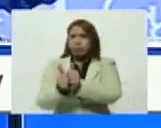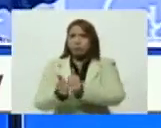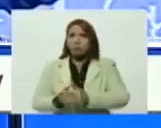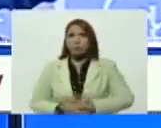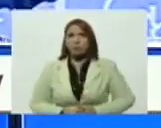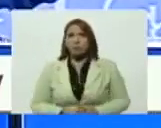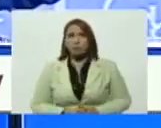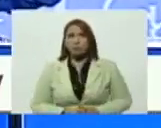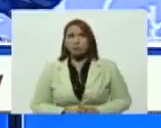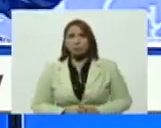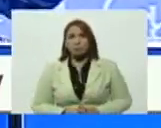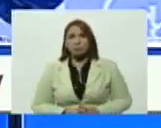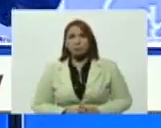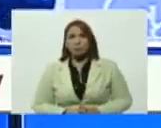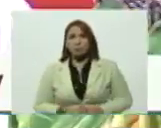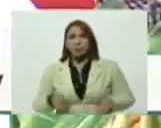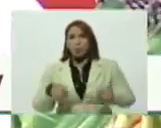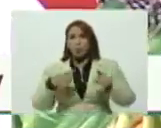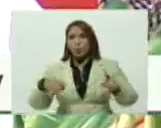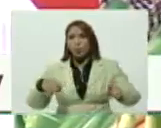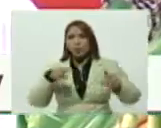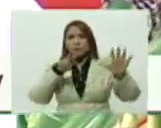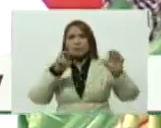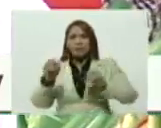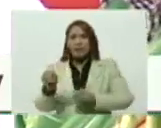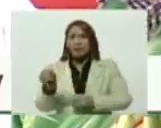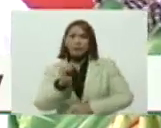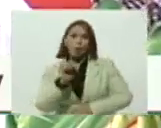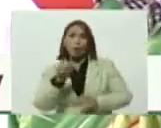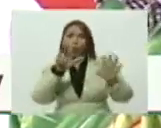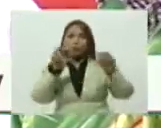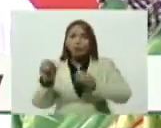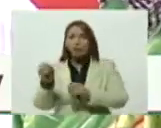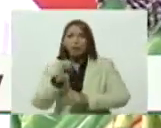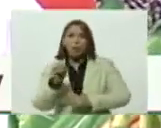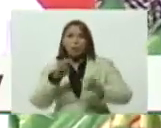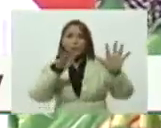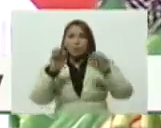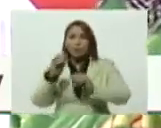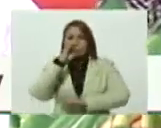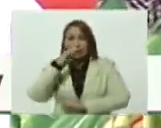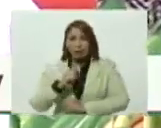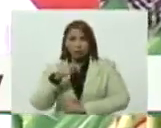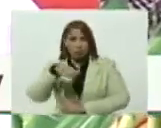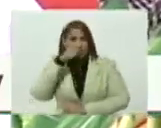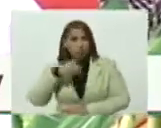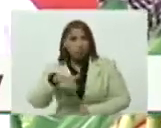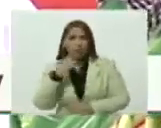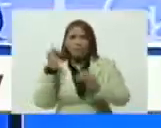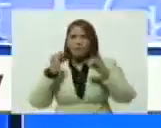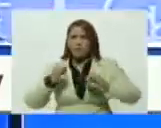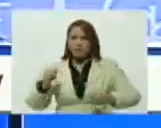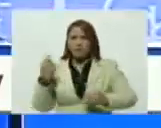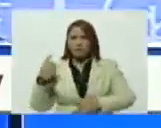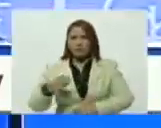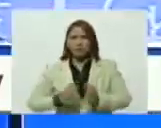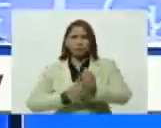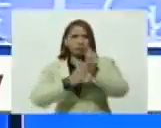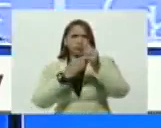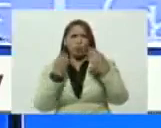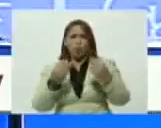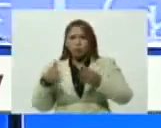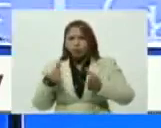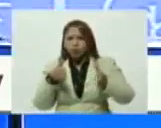que él cumpliera 70, 80, 90 años. Y este pueblo feliz de tenerlo como su líder, su conductor,